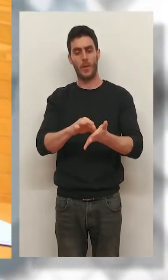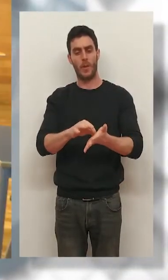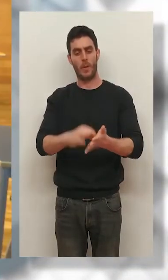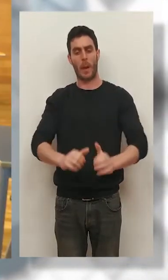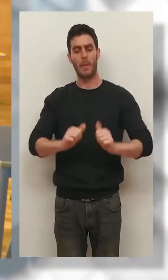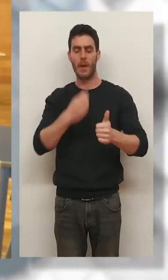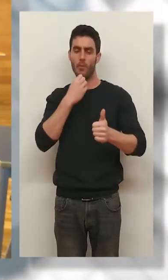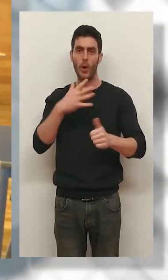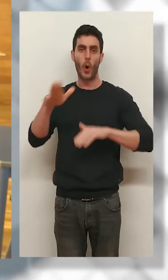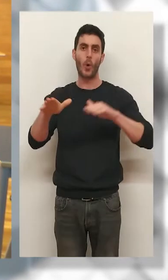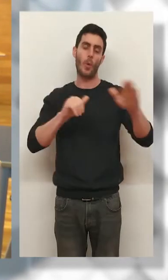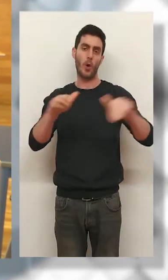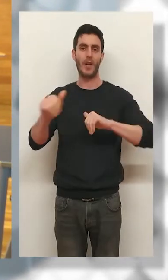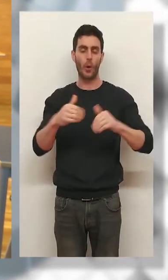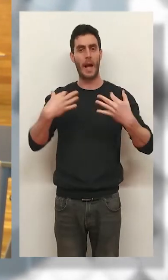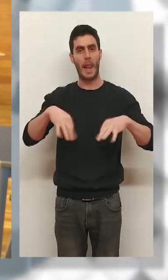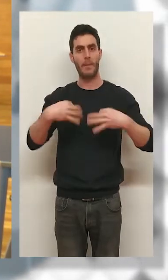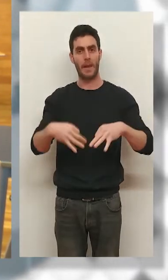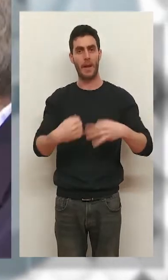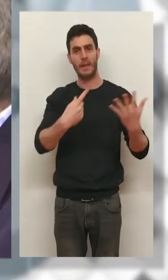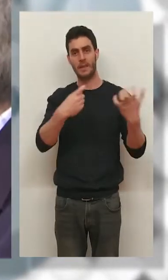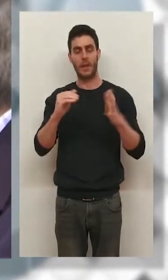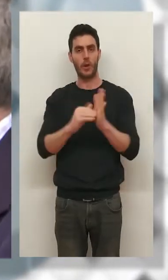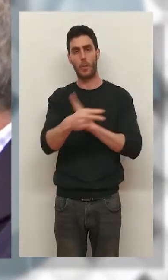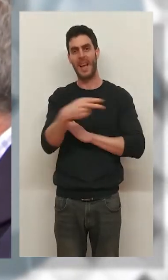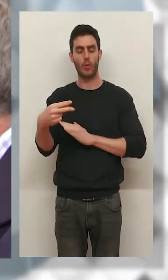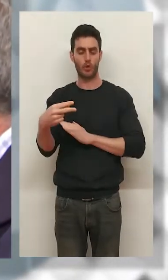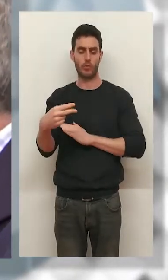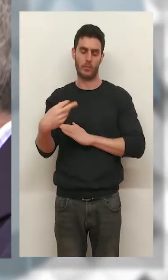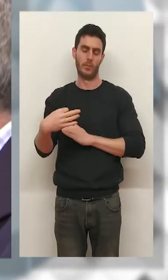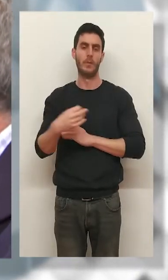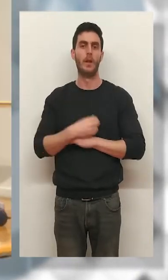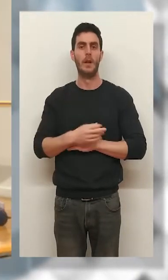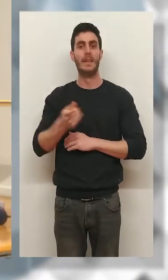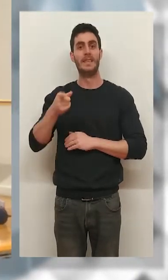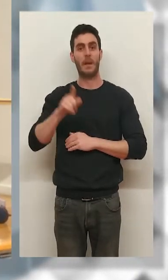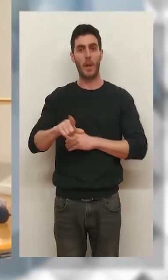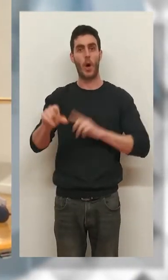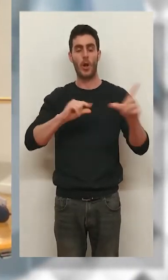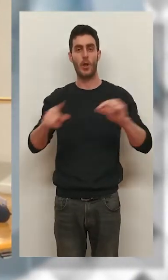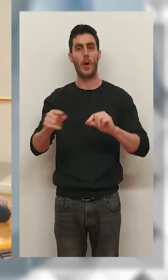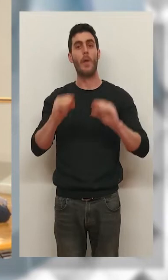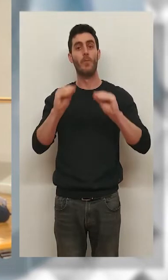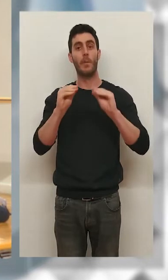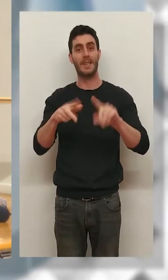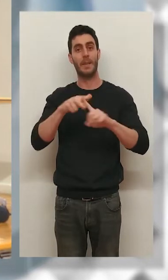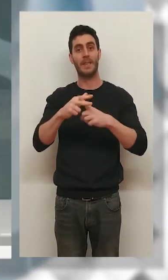sido de 600.000 euros, ¿no? También habrá acciones formativas y talleres para generar intereses